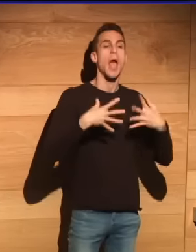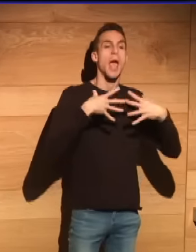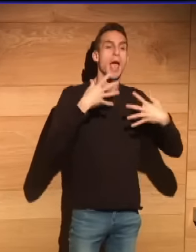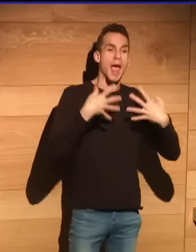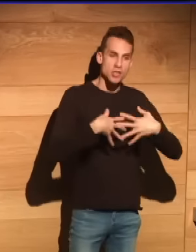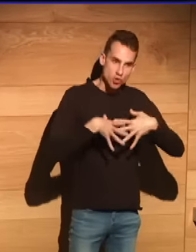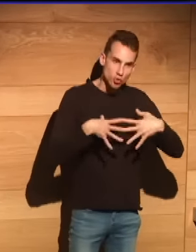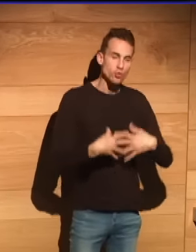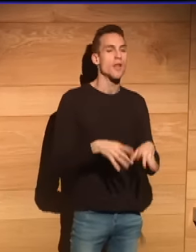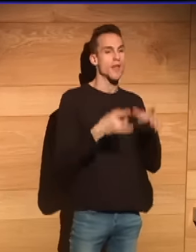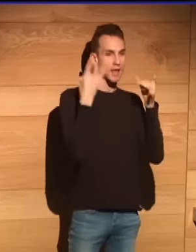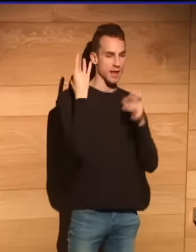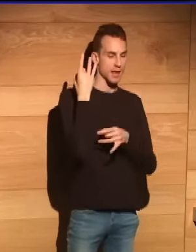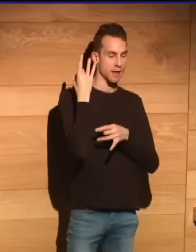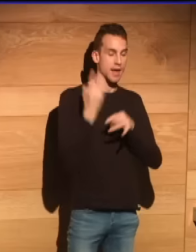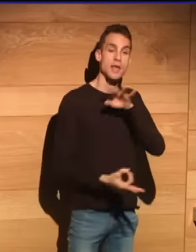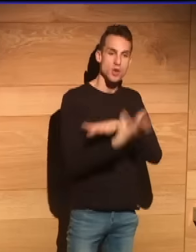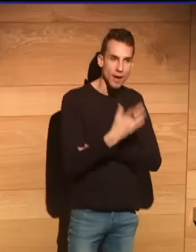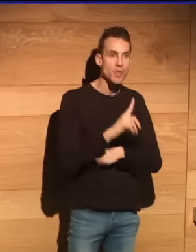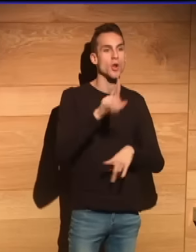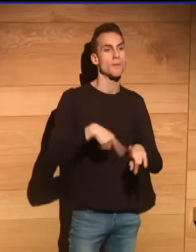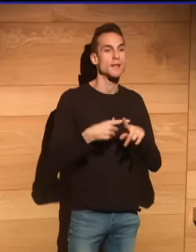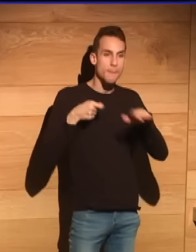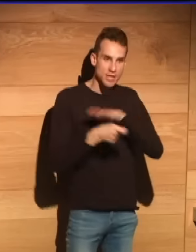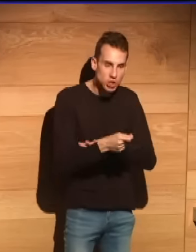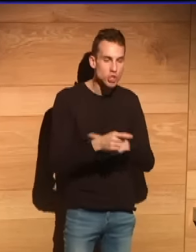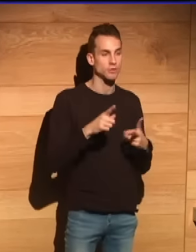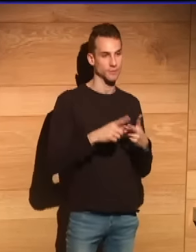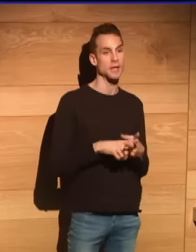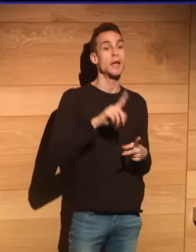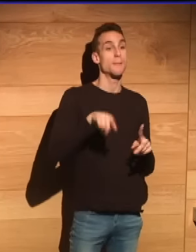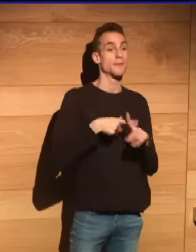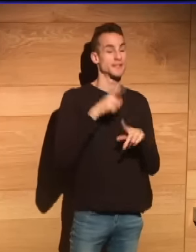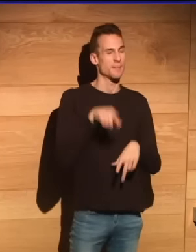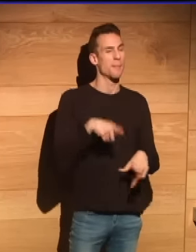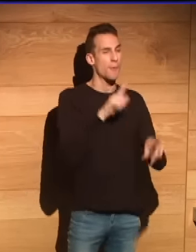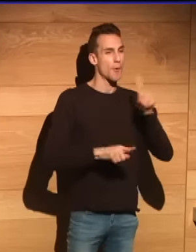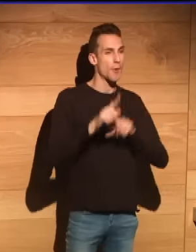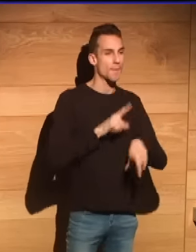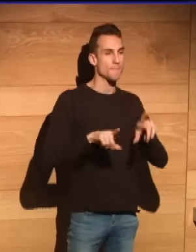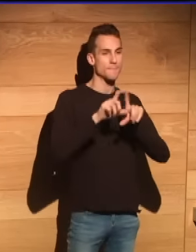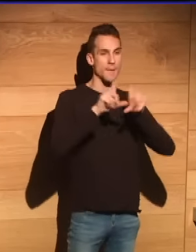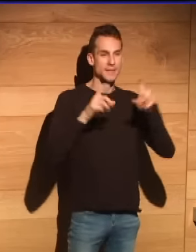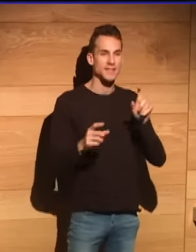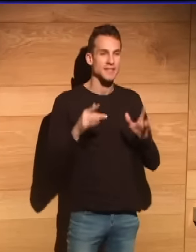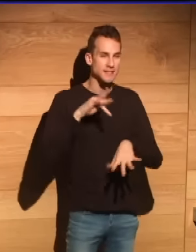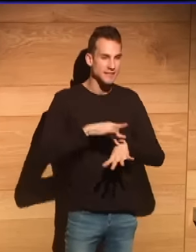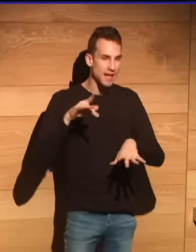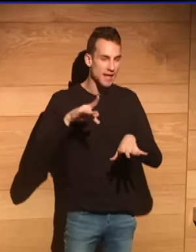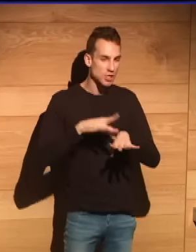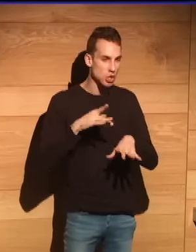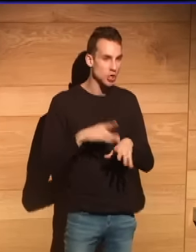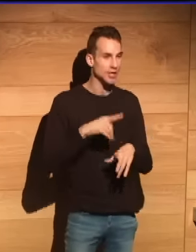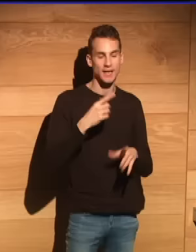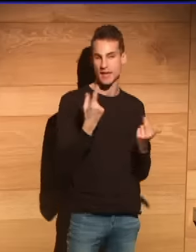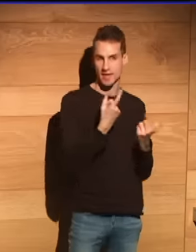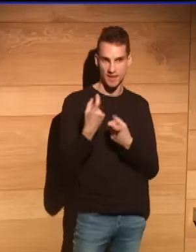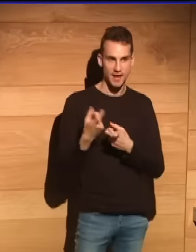de capacidades de inversión, pero el problema de las compañías tecnológicas es que requieren una capacidad de inversión muy importante.